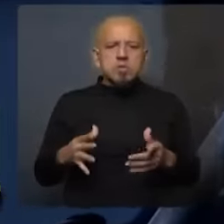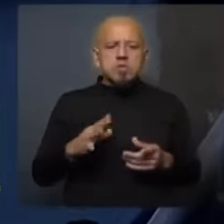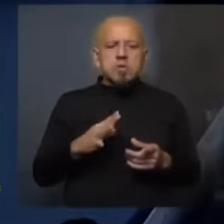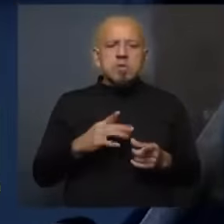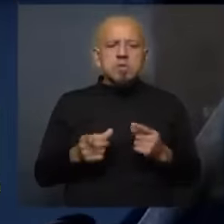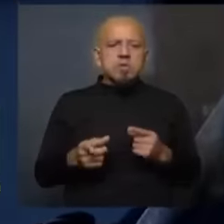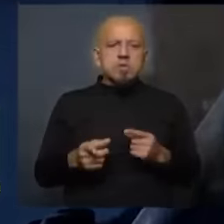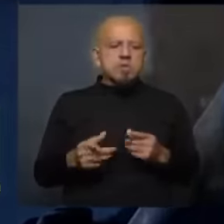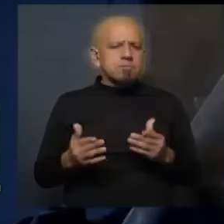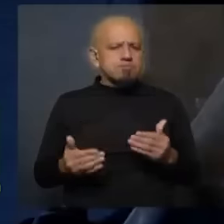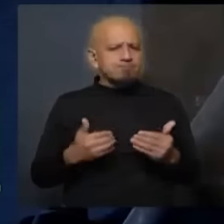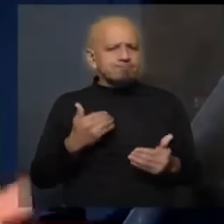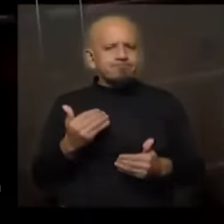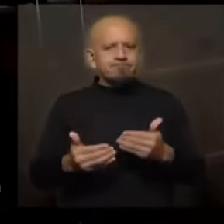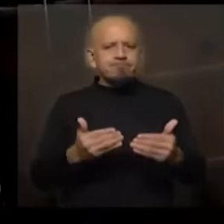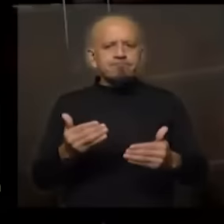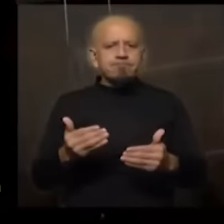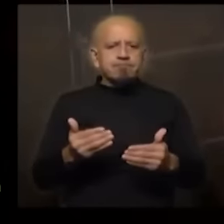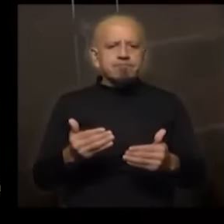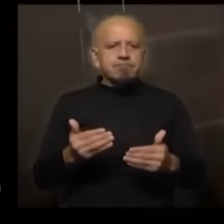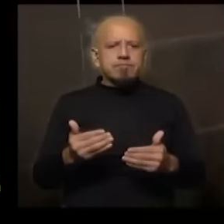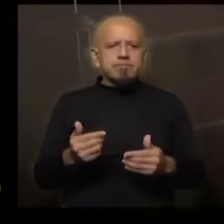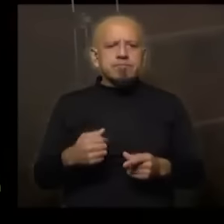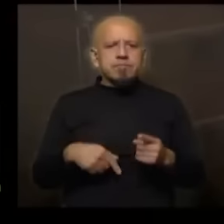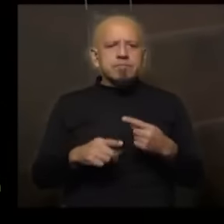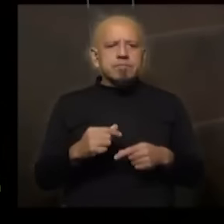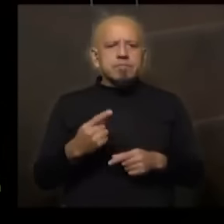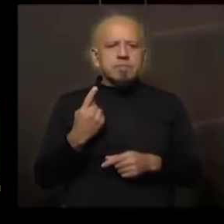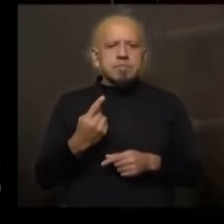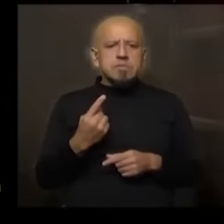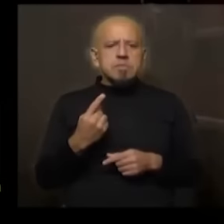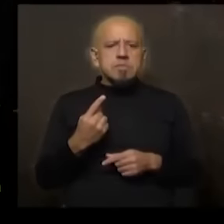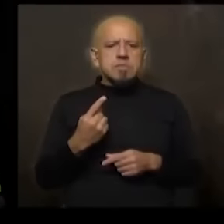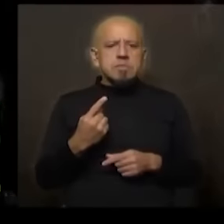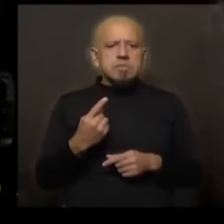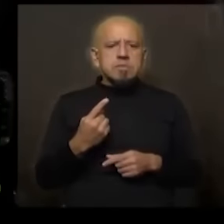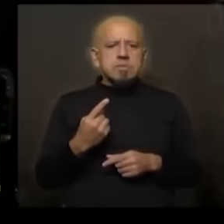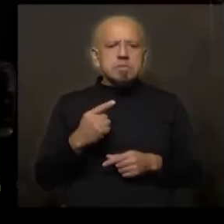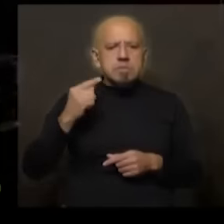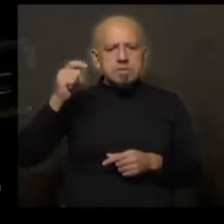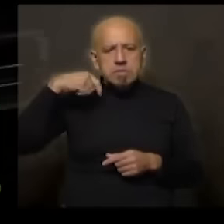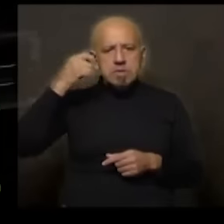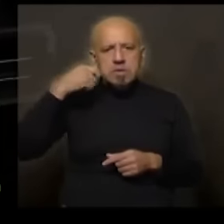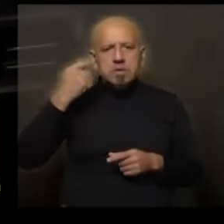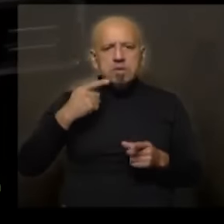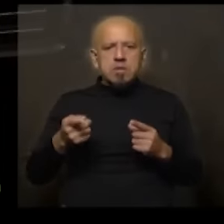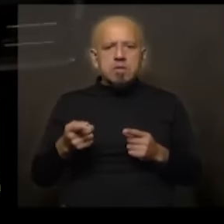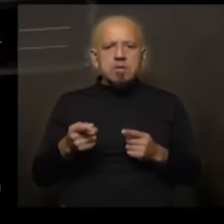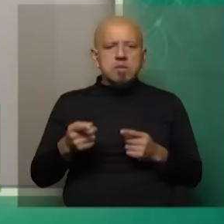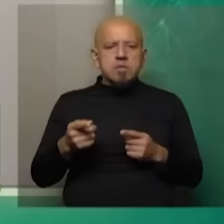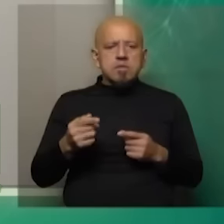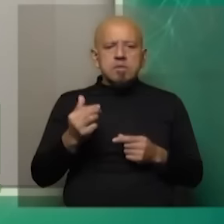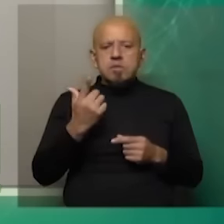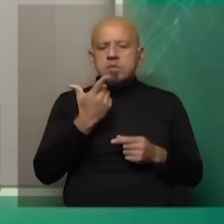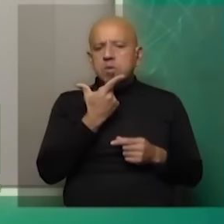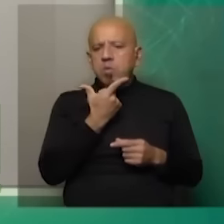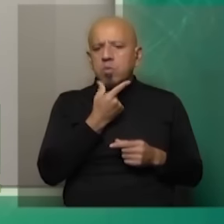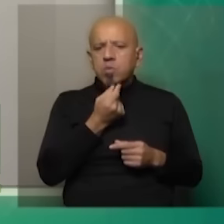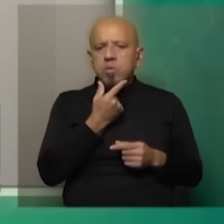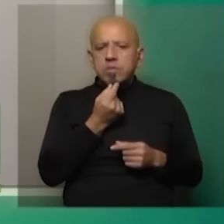hechos concatenados que han llevado a que primero apareciera un video. El día jueves eso no